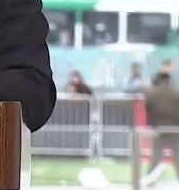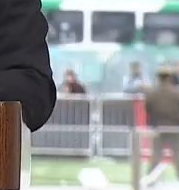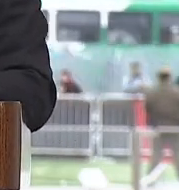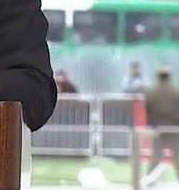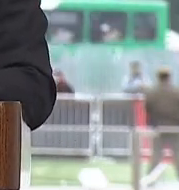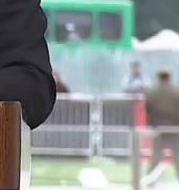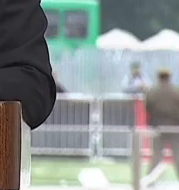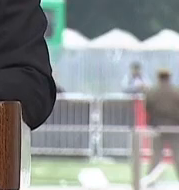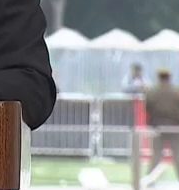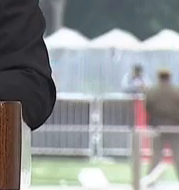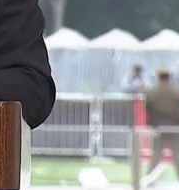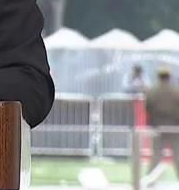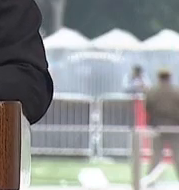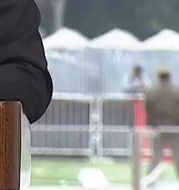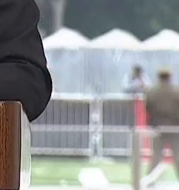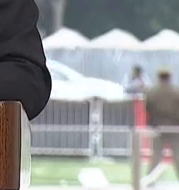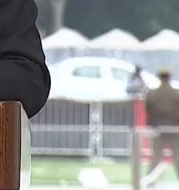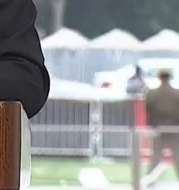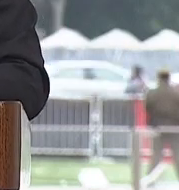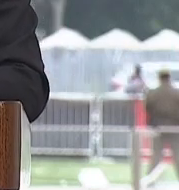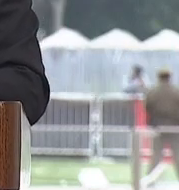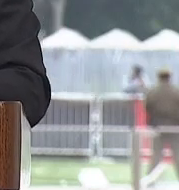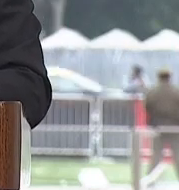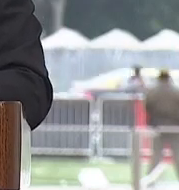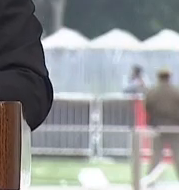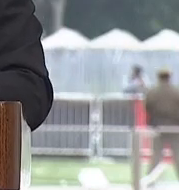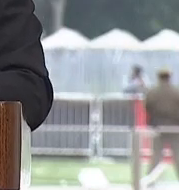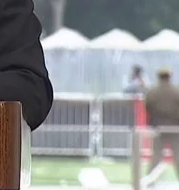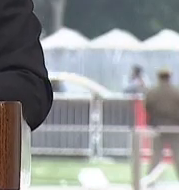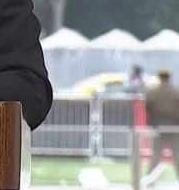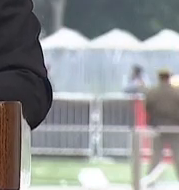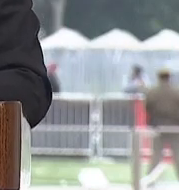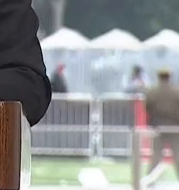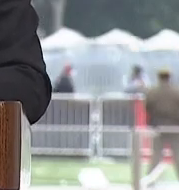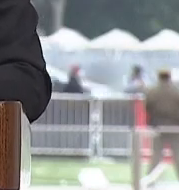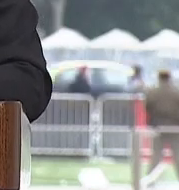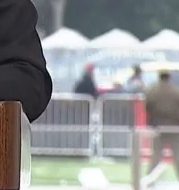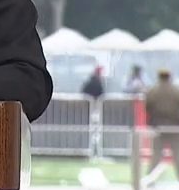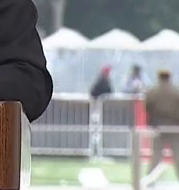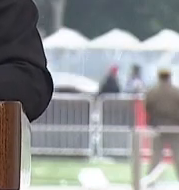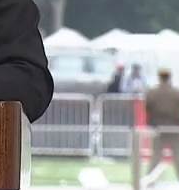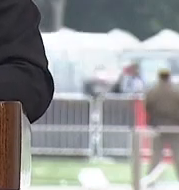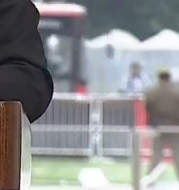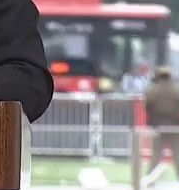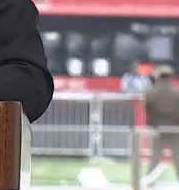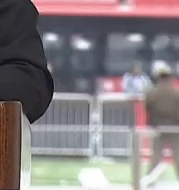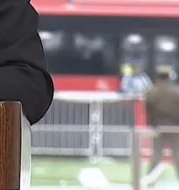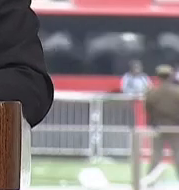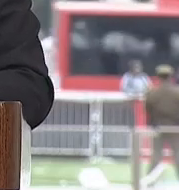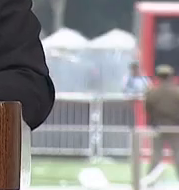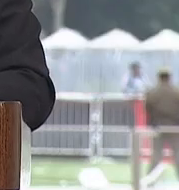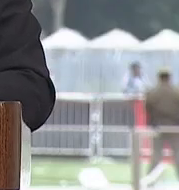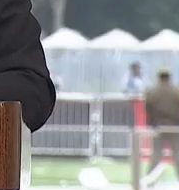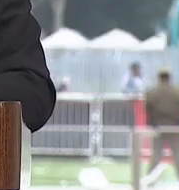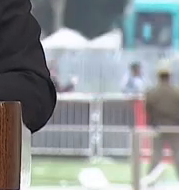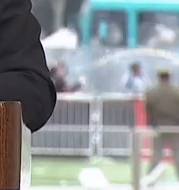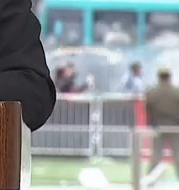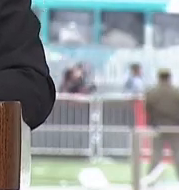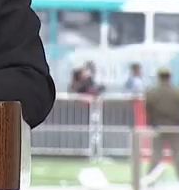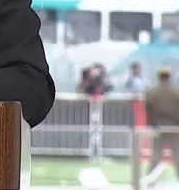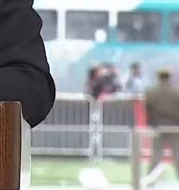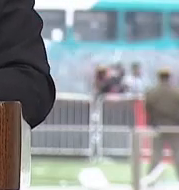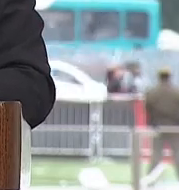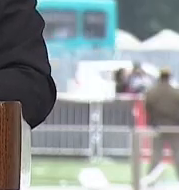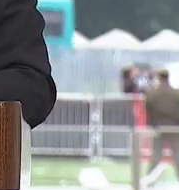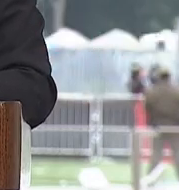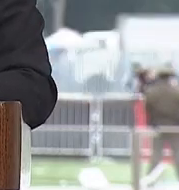por la ciudadanía, señalando igual que reconoce que nuestra propuesta estuvo muchas veces nublada por nuestras ideas preconcebidas,